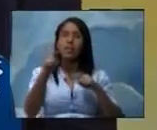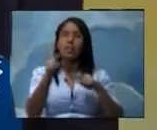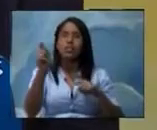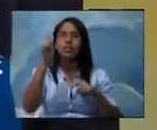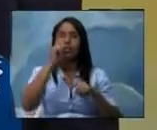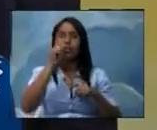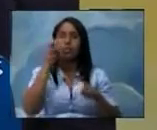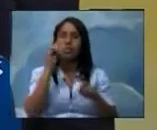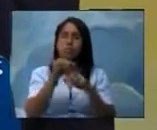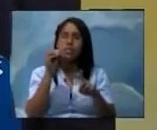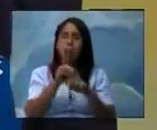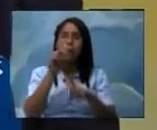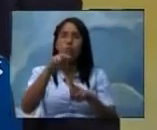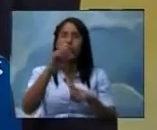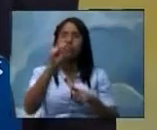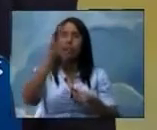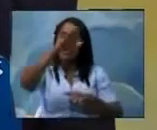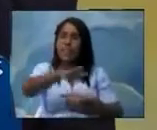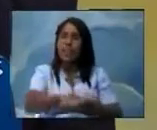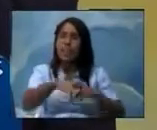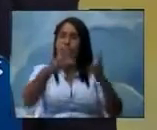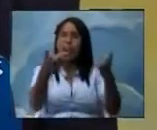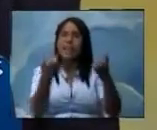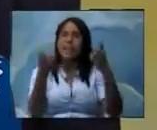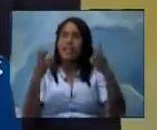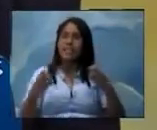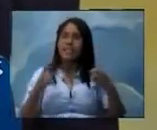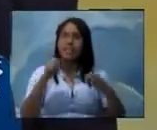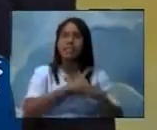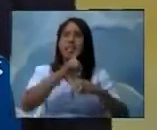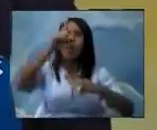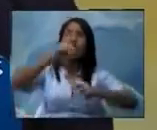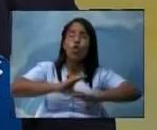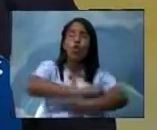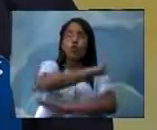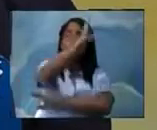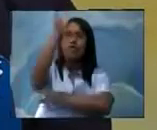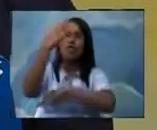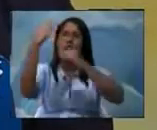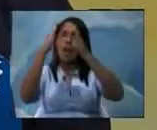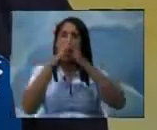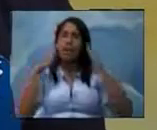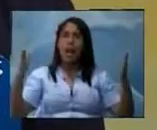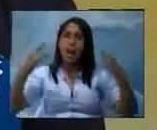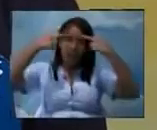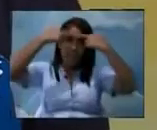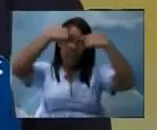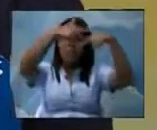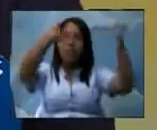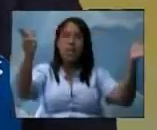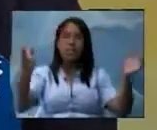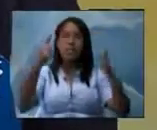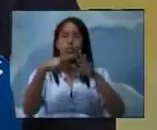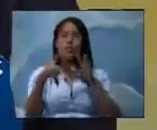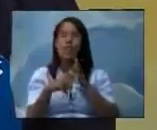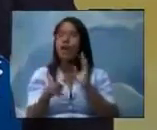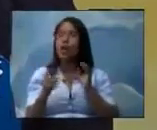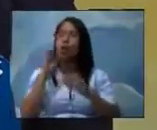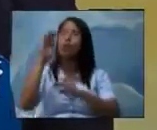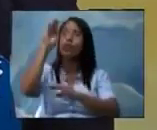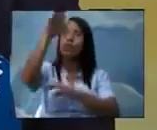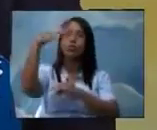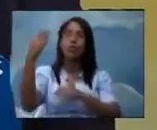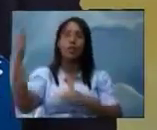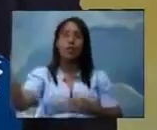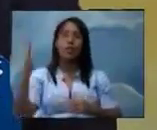este hombre llamado Nabucodonosor estaba recibiendo de arriba de los cielos la gran revelación de las cosas futuras